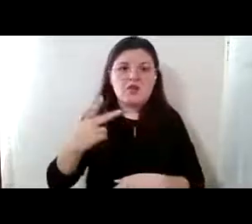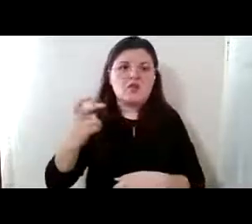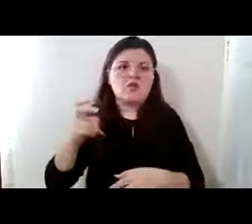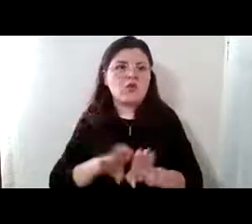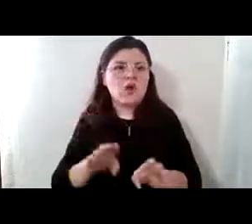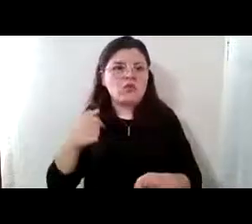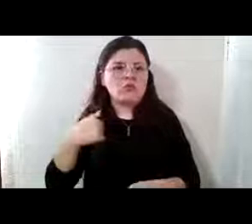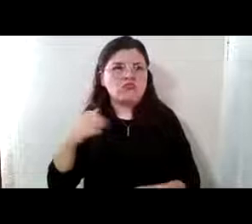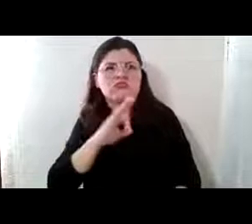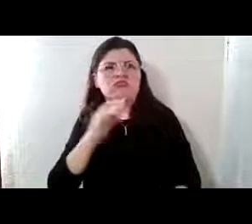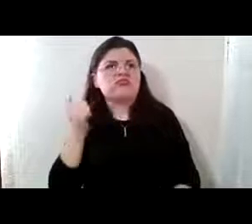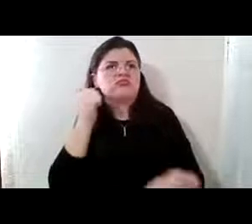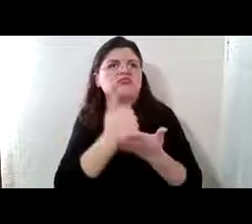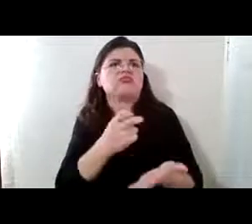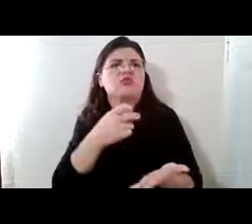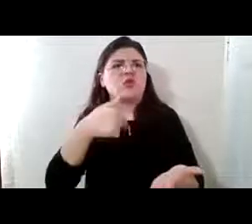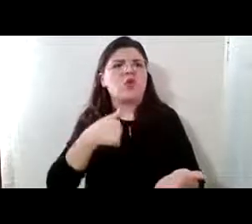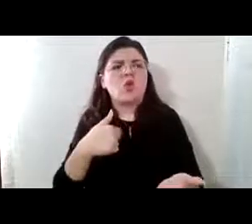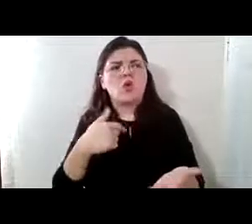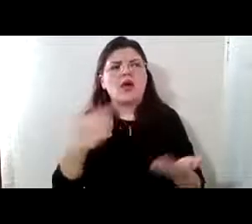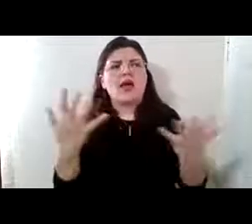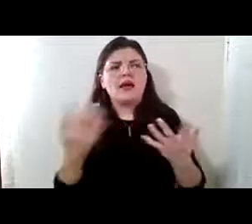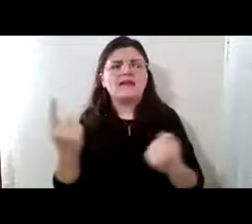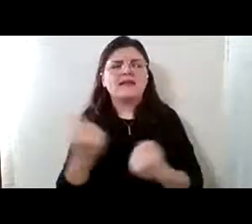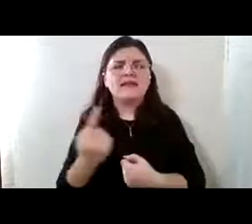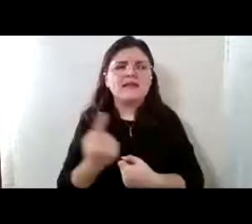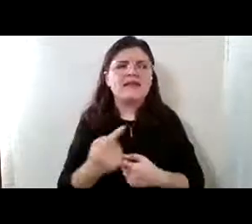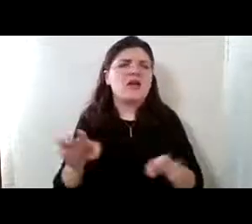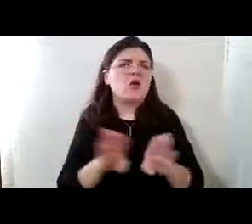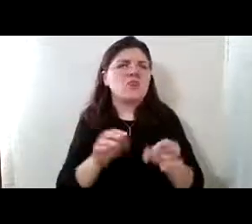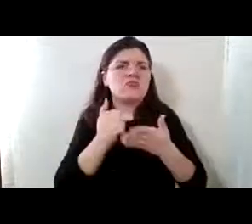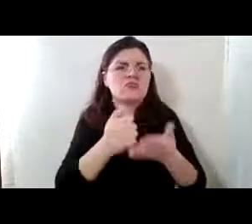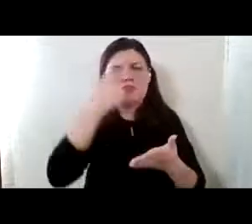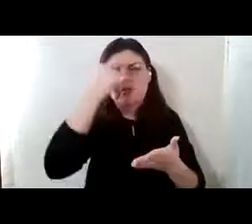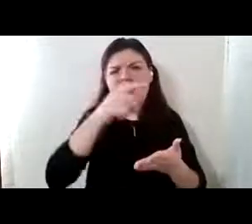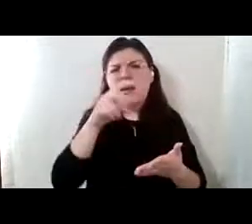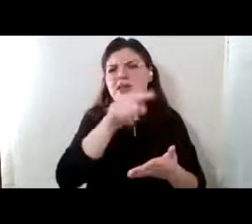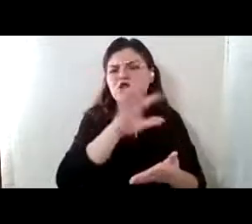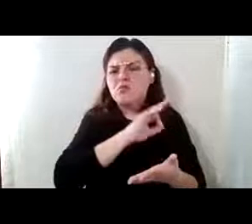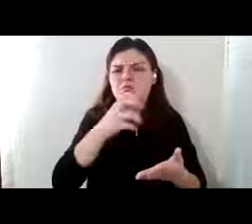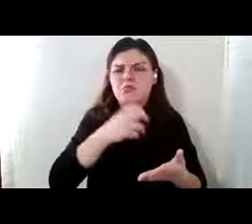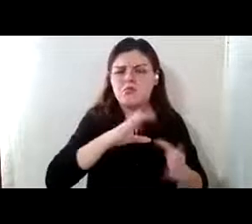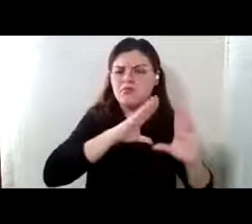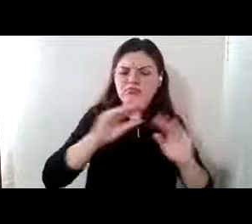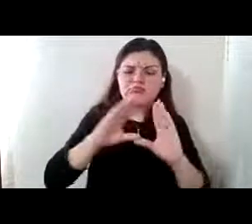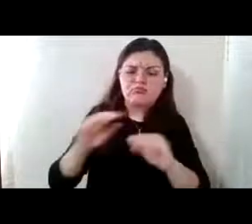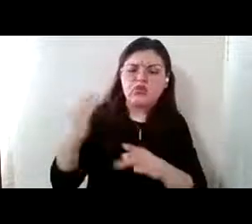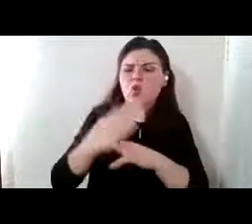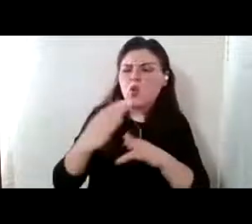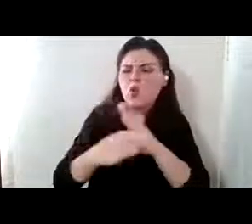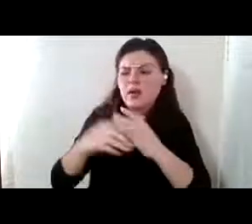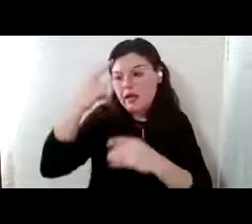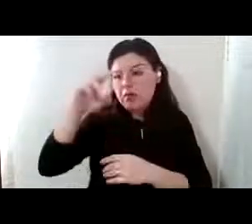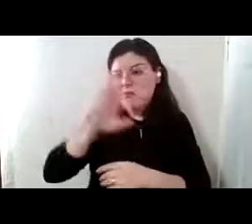en la formación, el poder generar o el poder brindar estas herramientas que les permitan, o dos cosas, uno,